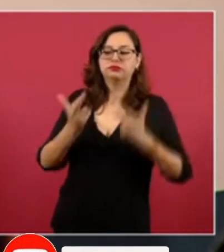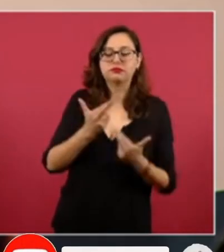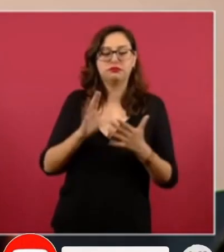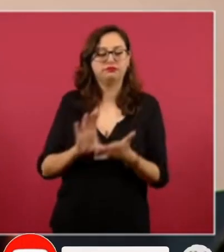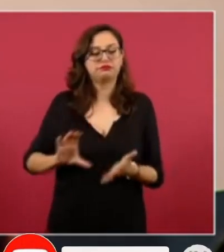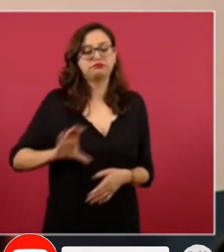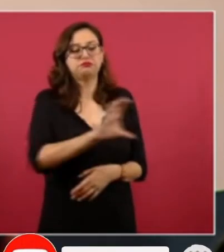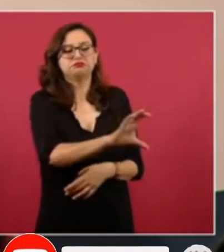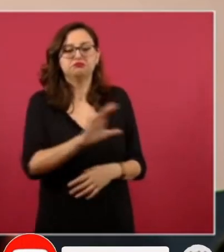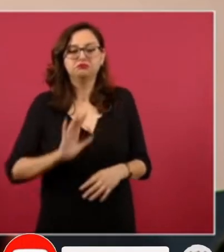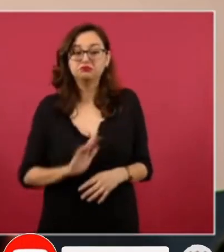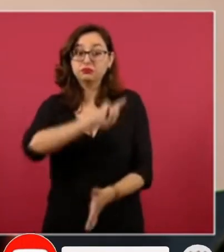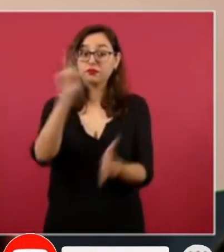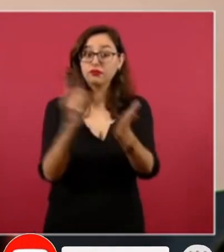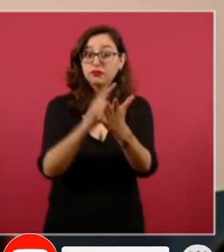estaba permitido,